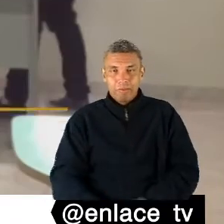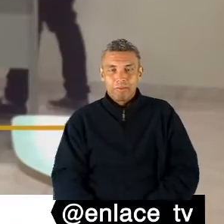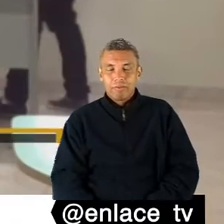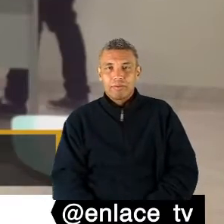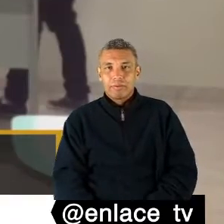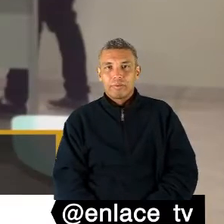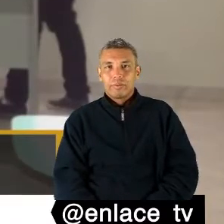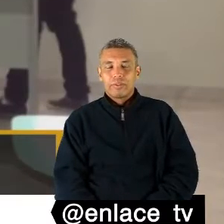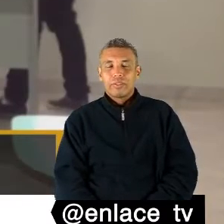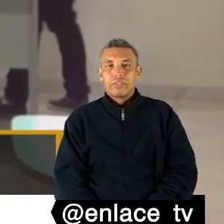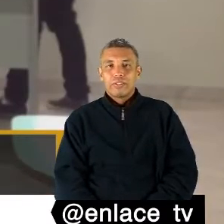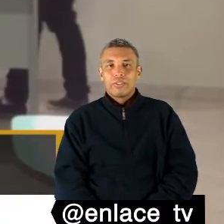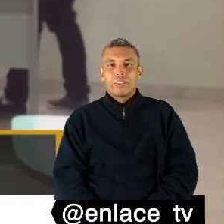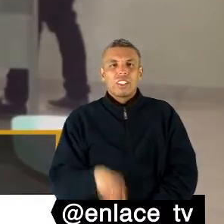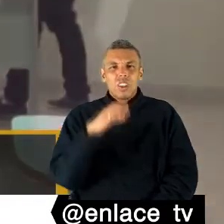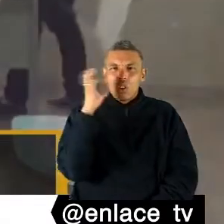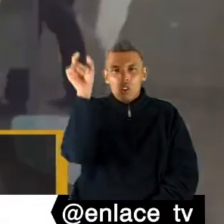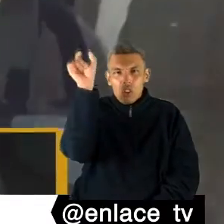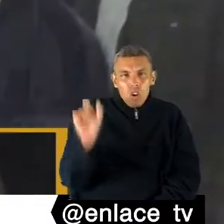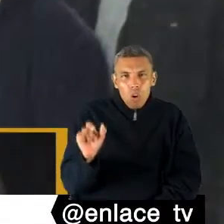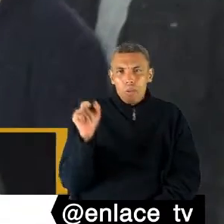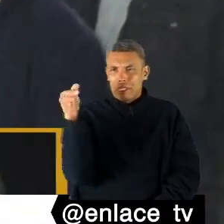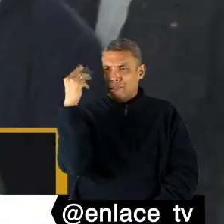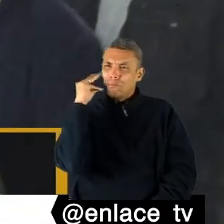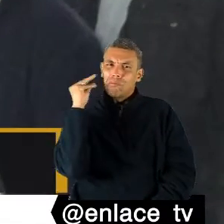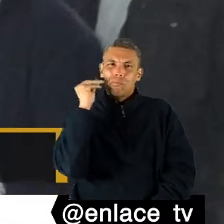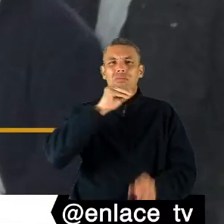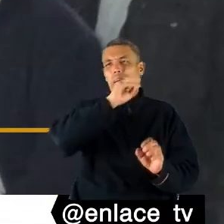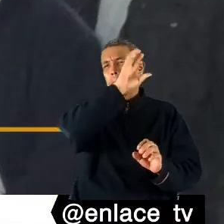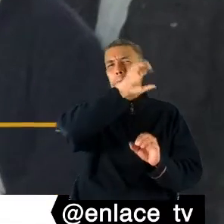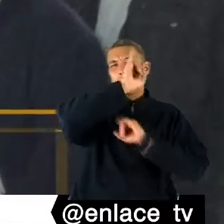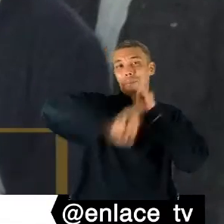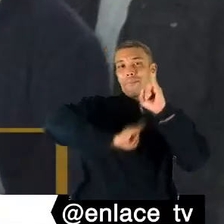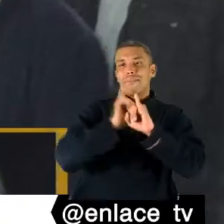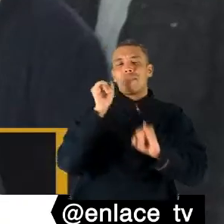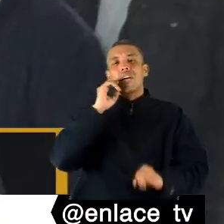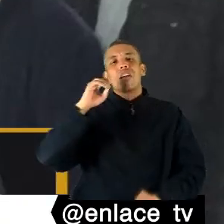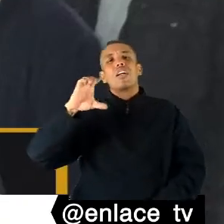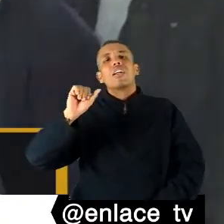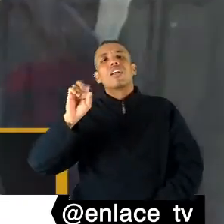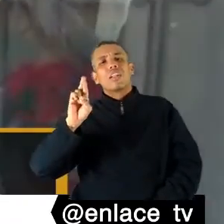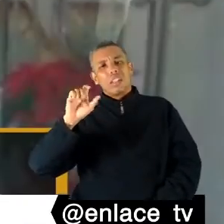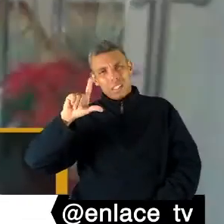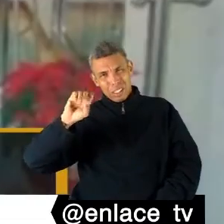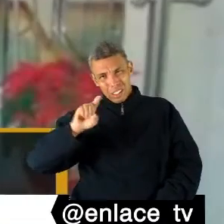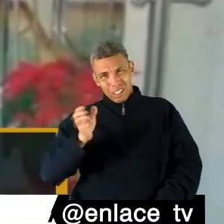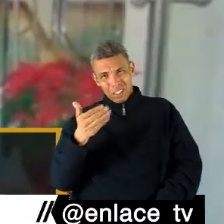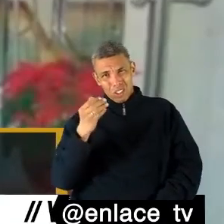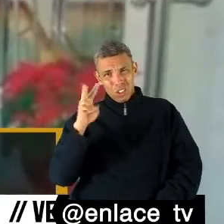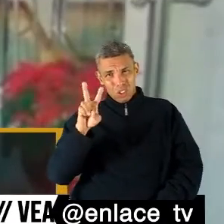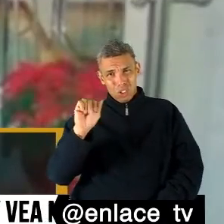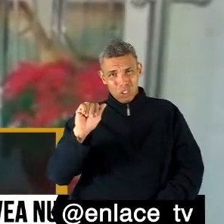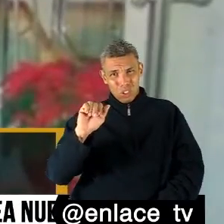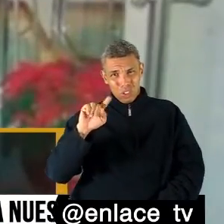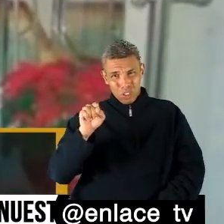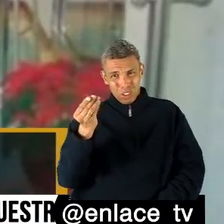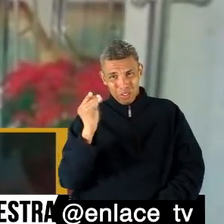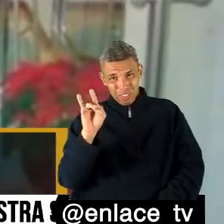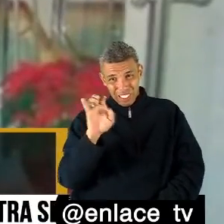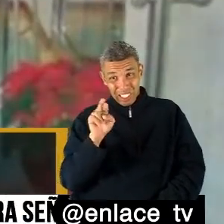Bajo la dirección del instructor internacional Carlos Eduardo Vázquez, se efectuará los días 10 y 11 de junio en la capital santandereana el curso